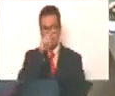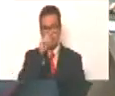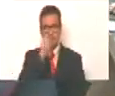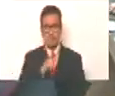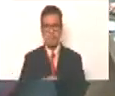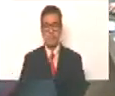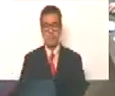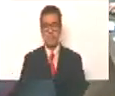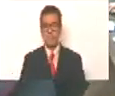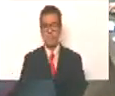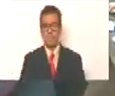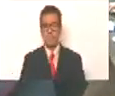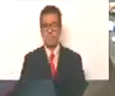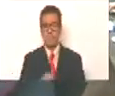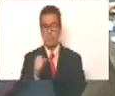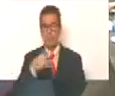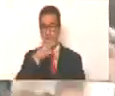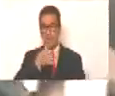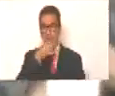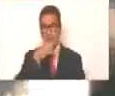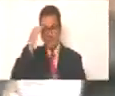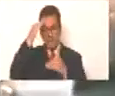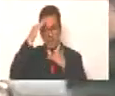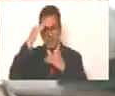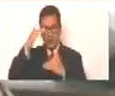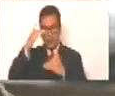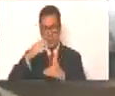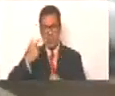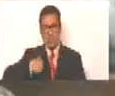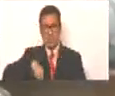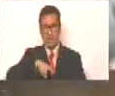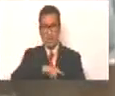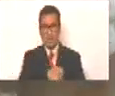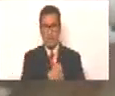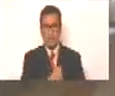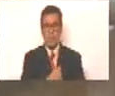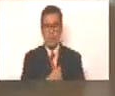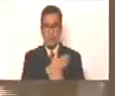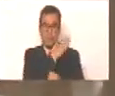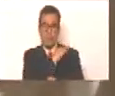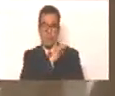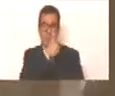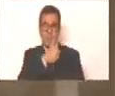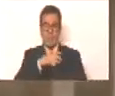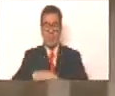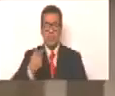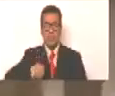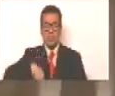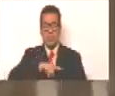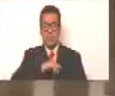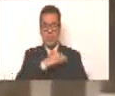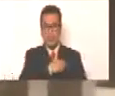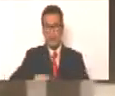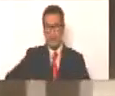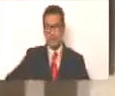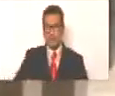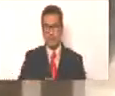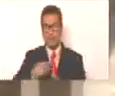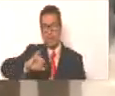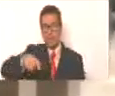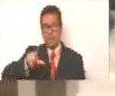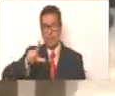Sí, buenas tardes. Saludar a nuestra querida Junta Directiva, a nuestro presidente Jorge Rodríguez,